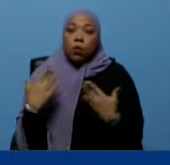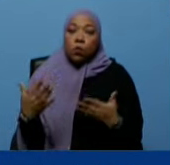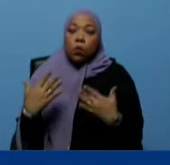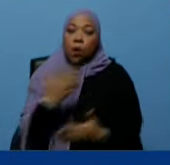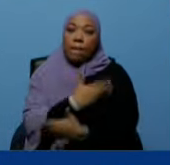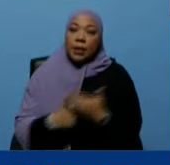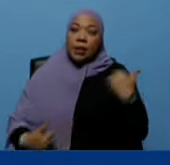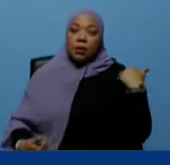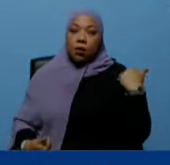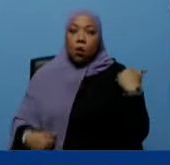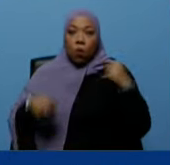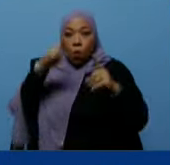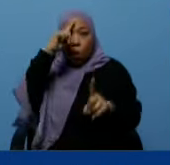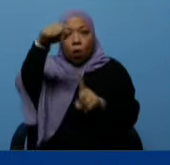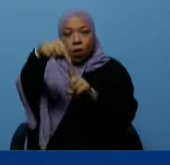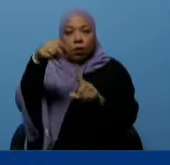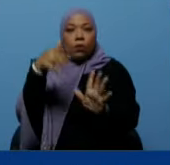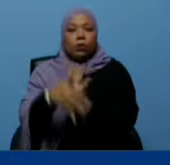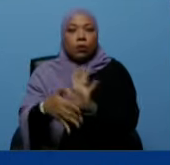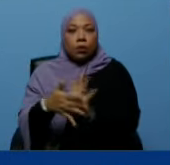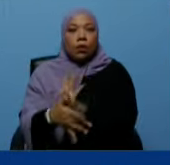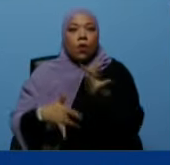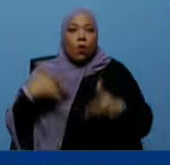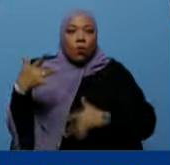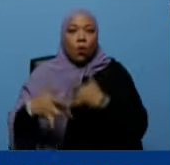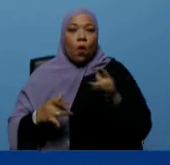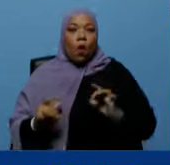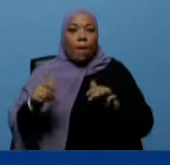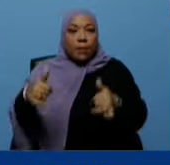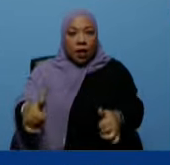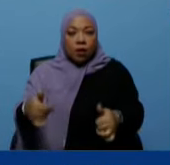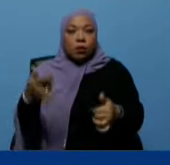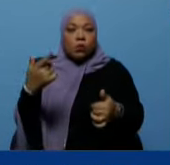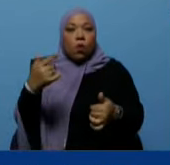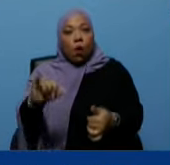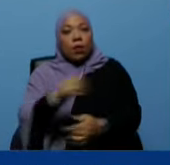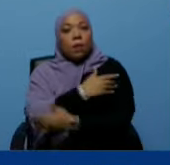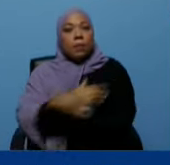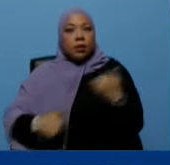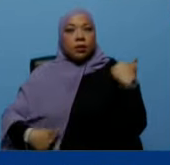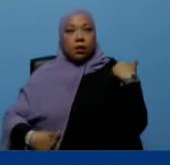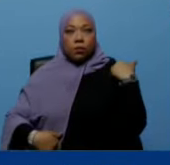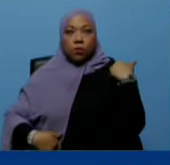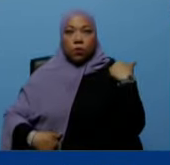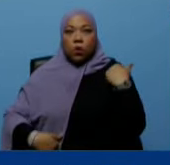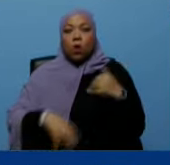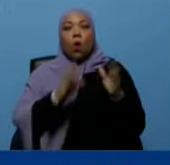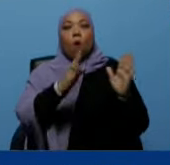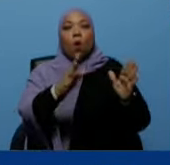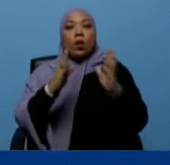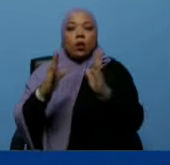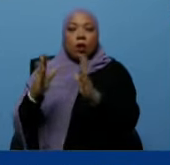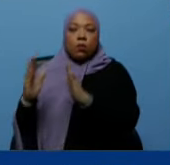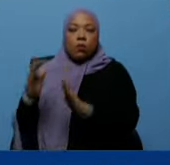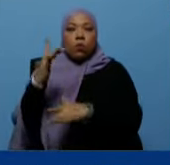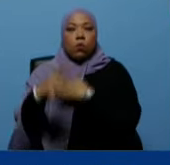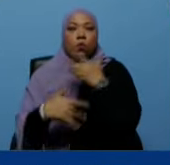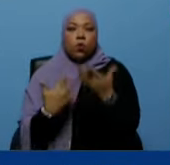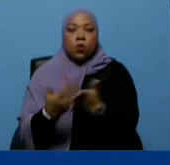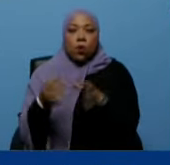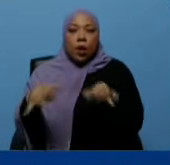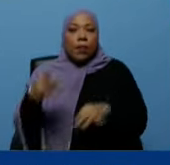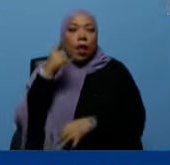presidente nos orientó sobre esta iniciativa. El presidente ordenó tener